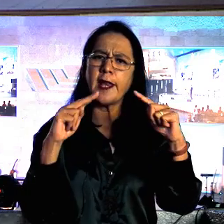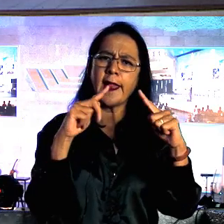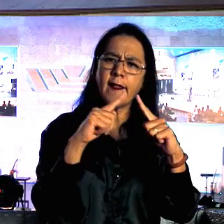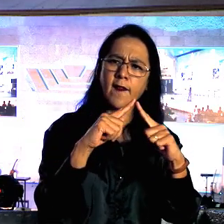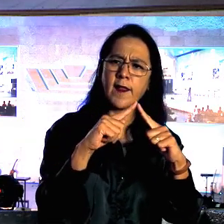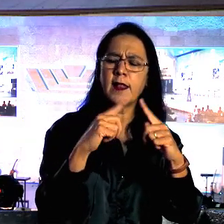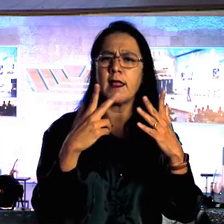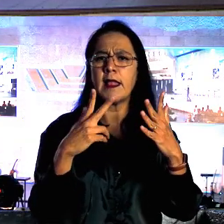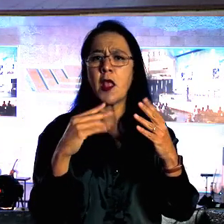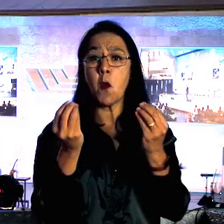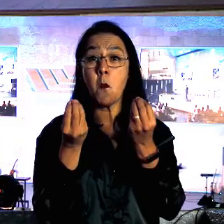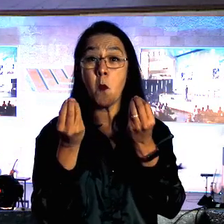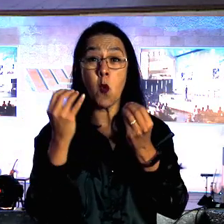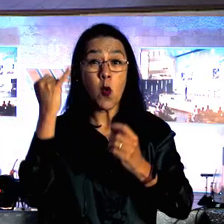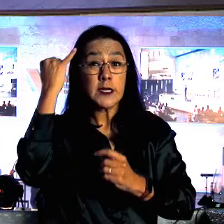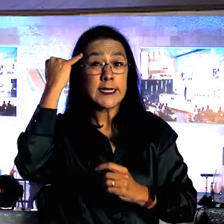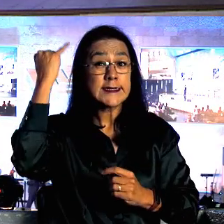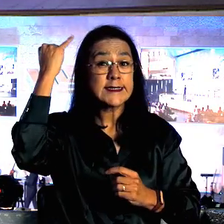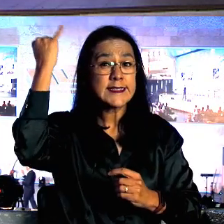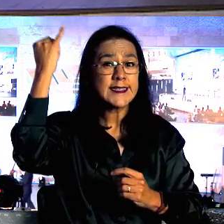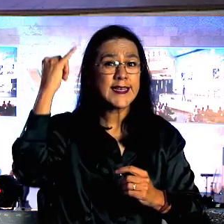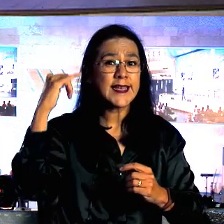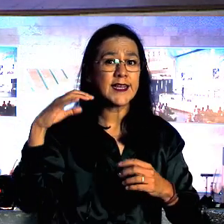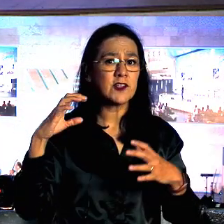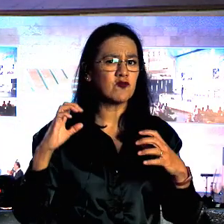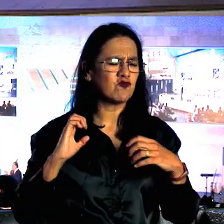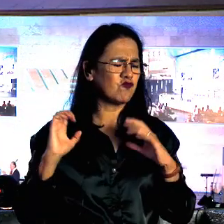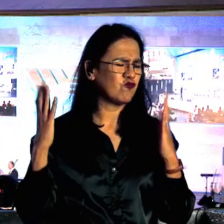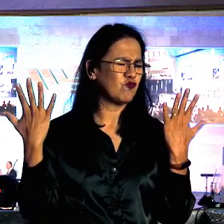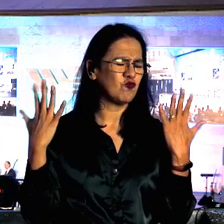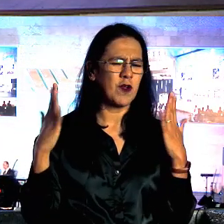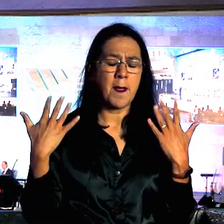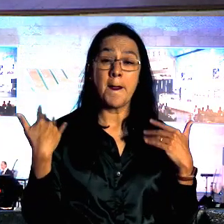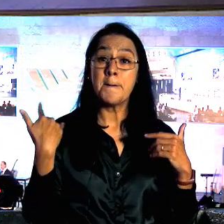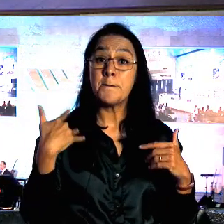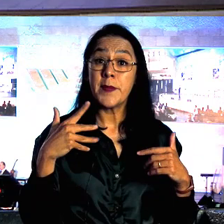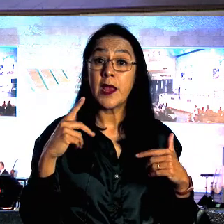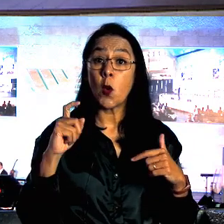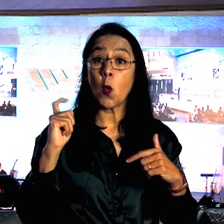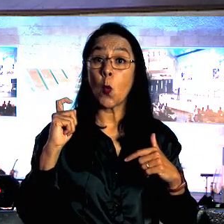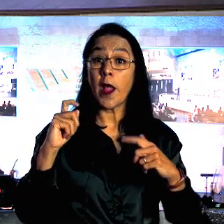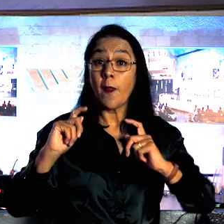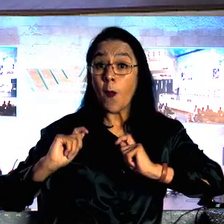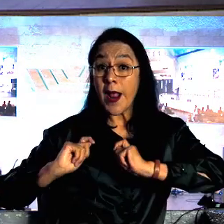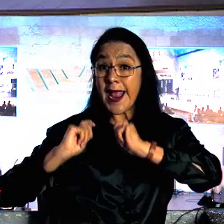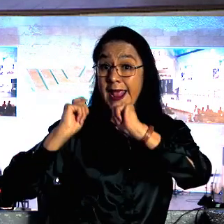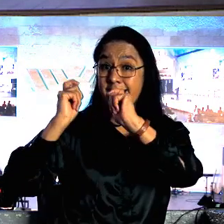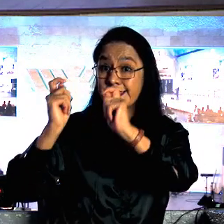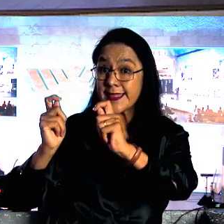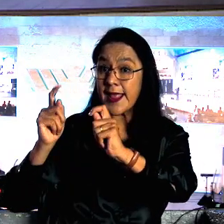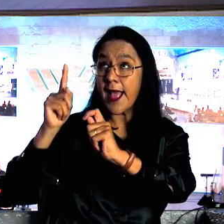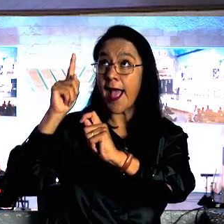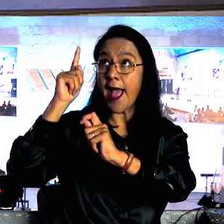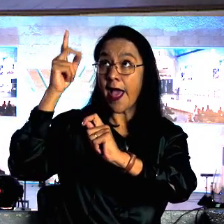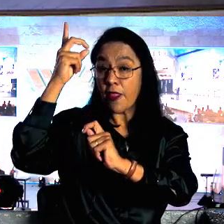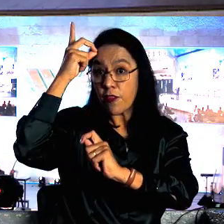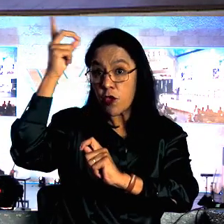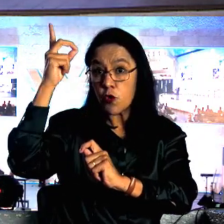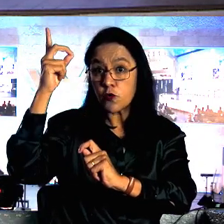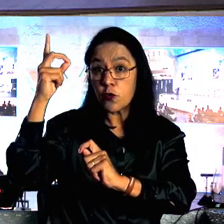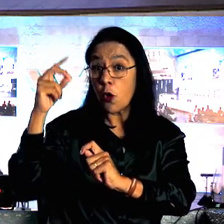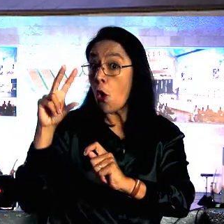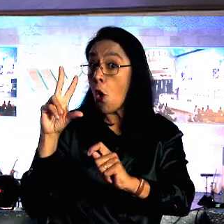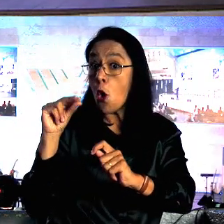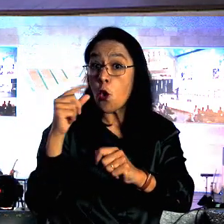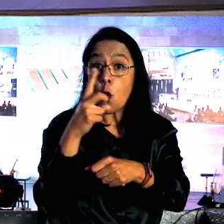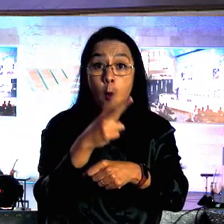Él tuvo muchas ideas extraordinarias, pero cuando hace la consagración, no invitó a ningún sacerdote, no